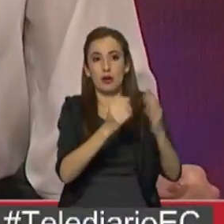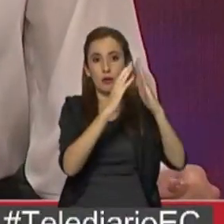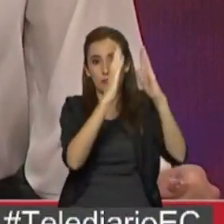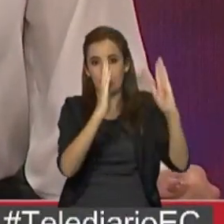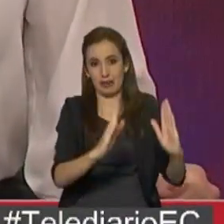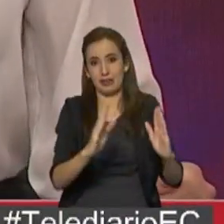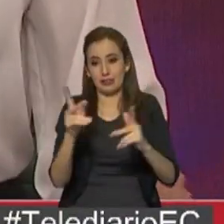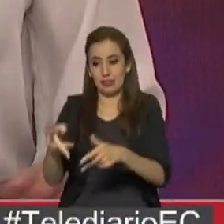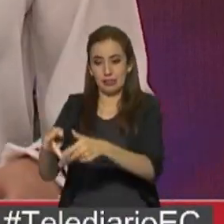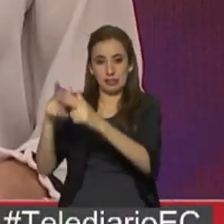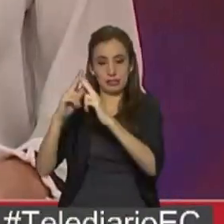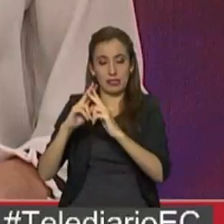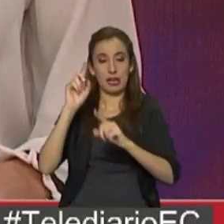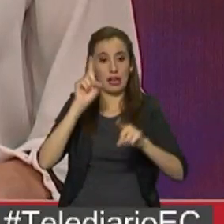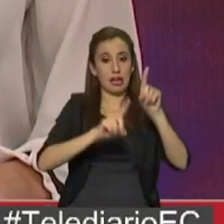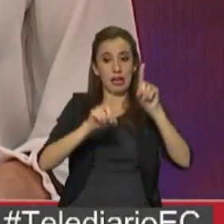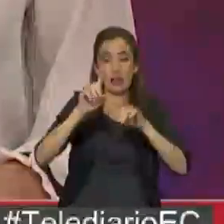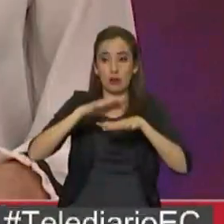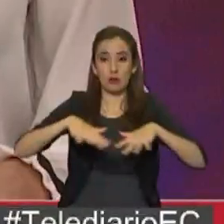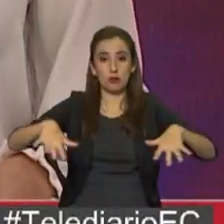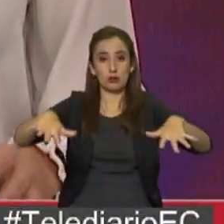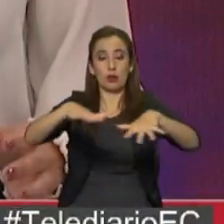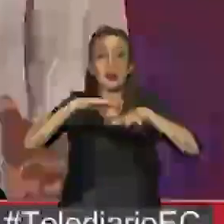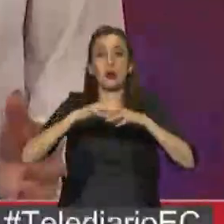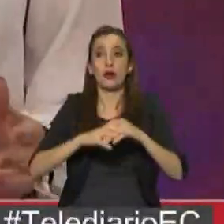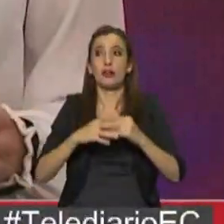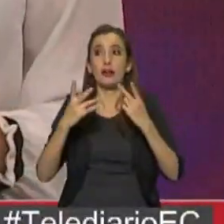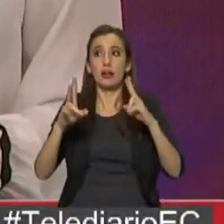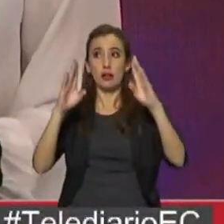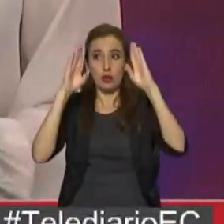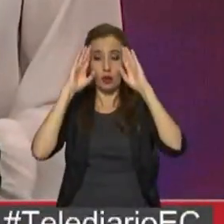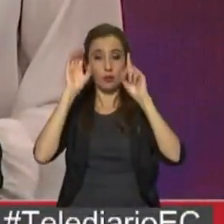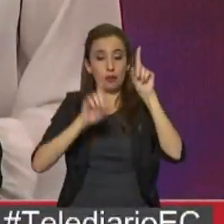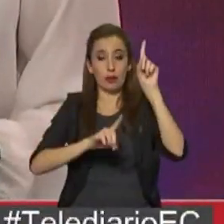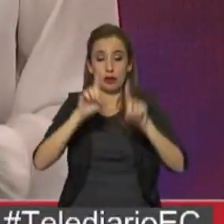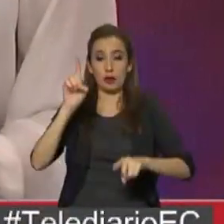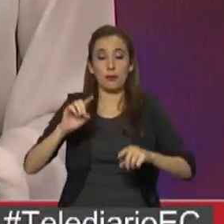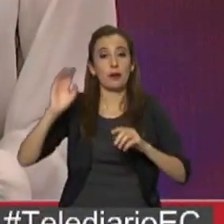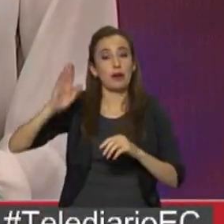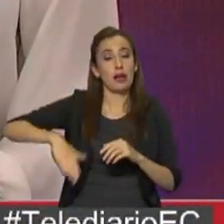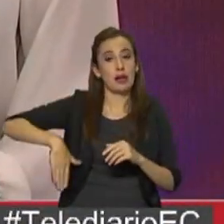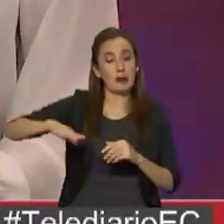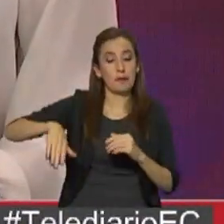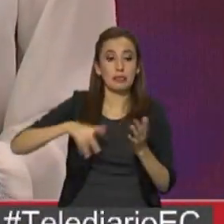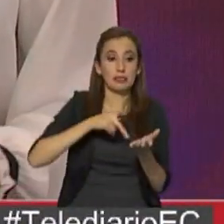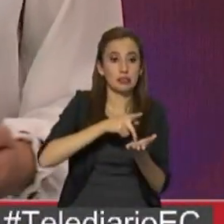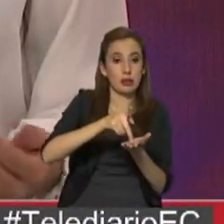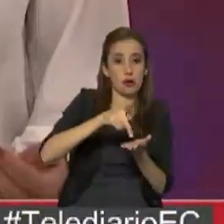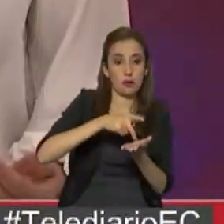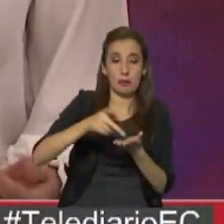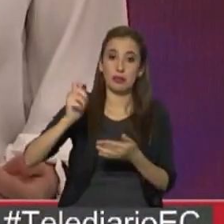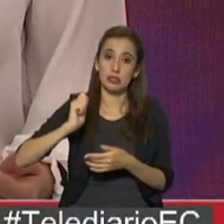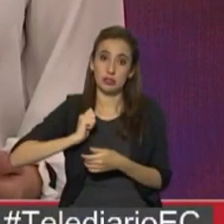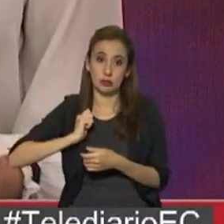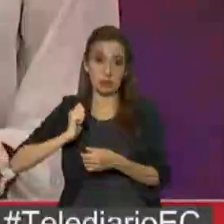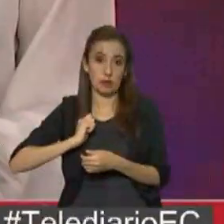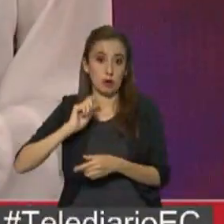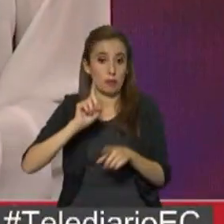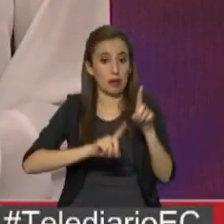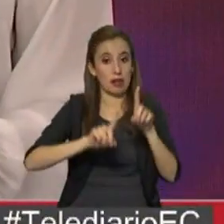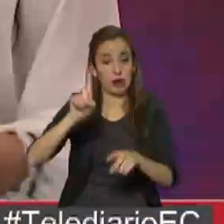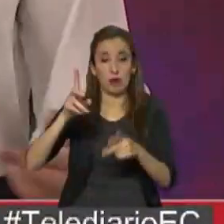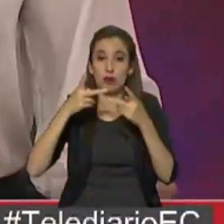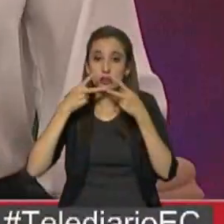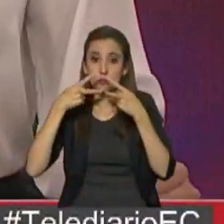sólo de los afiliados sino también de la población en tomando en cuenta de que ha habido ciertos retrasos en el pago de remuneraciones en el sistema público a